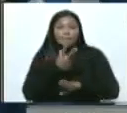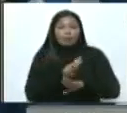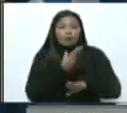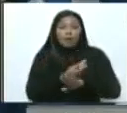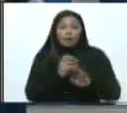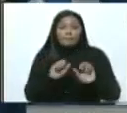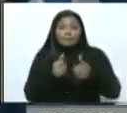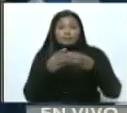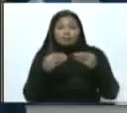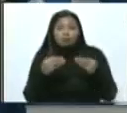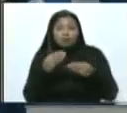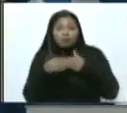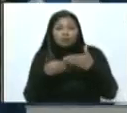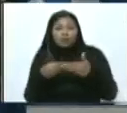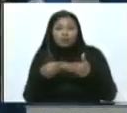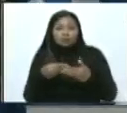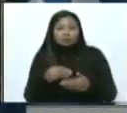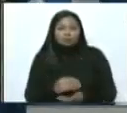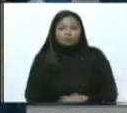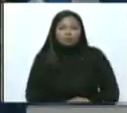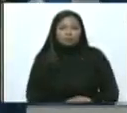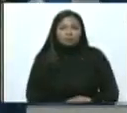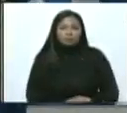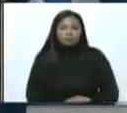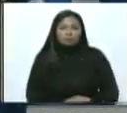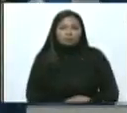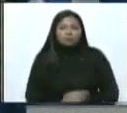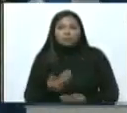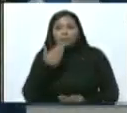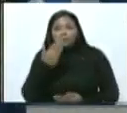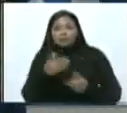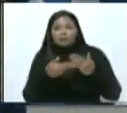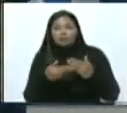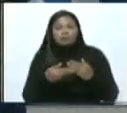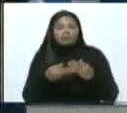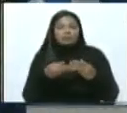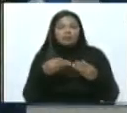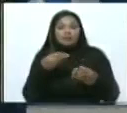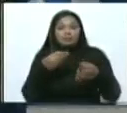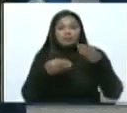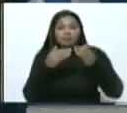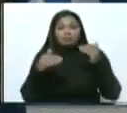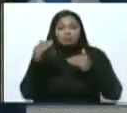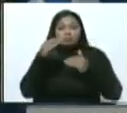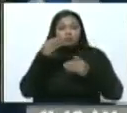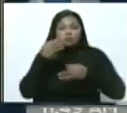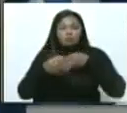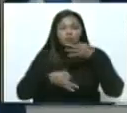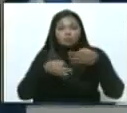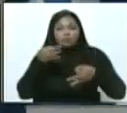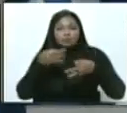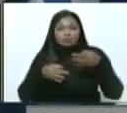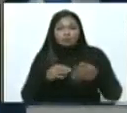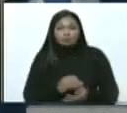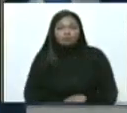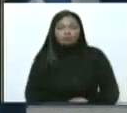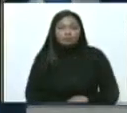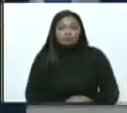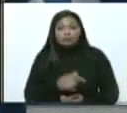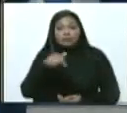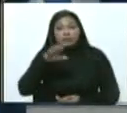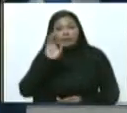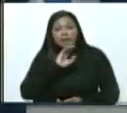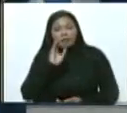trama. Posteriormente, se solicitará al TCJ la erradicación de las causas en Caracas,